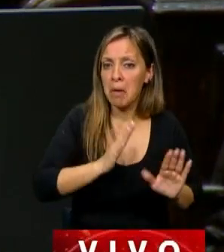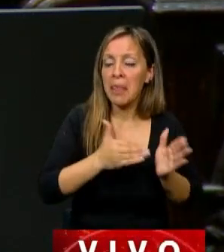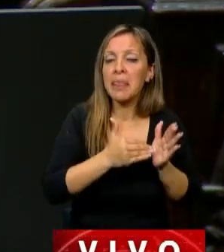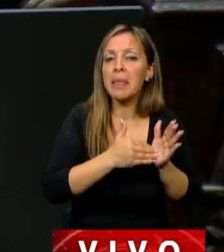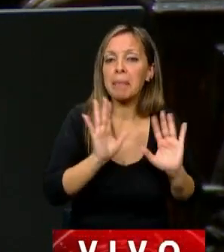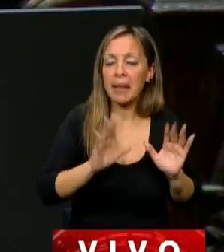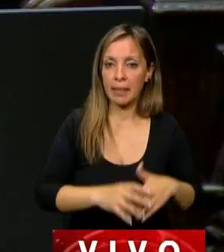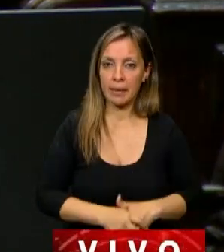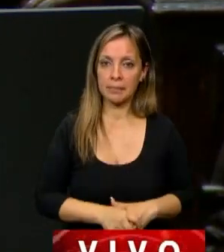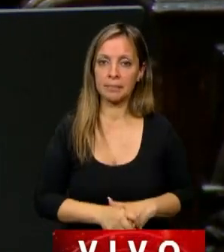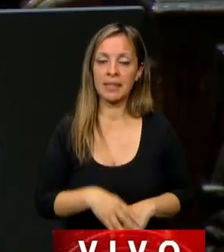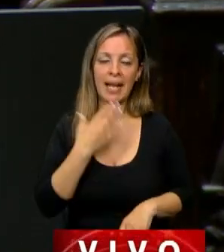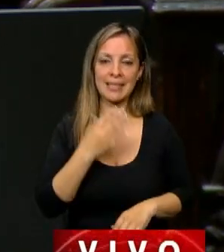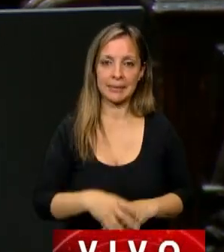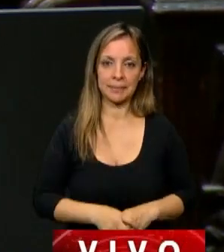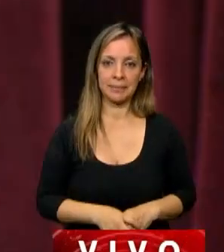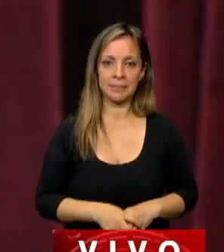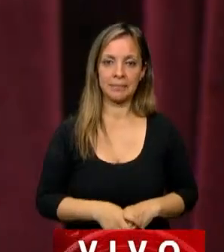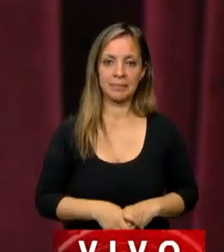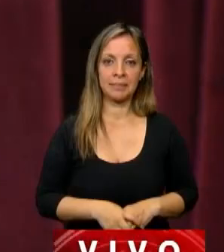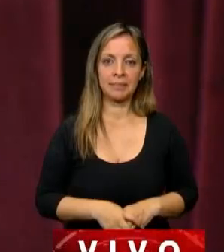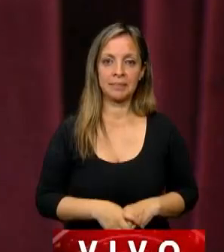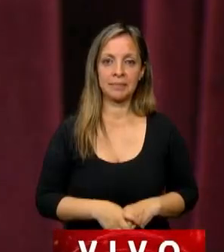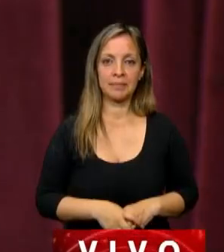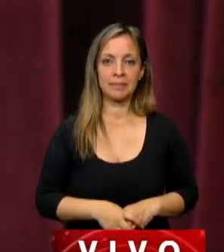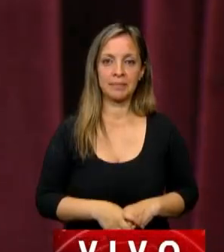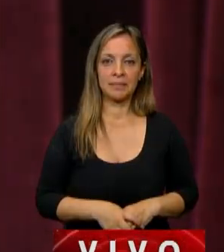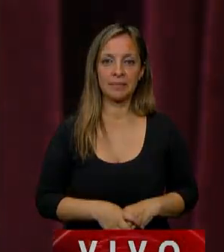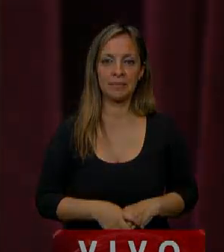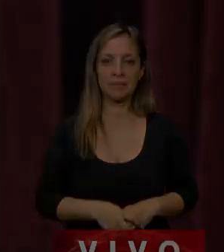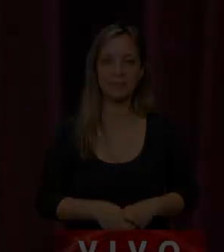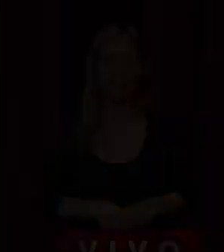elevarlas. Gracias, señor presidente. Gracias, diputado Nieri.